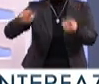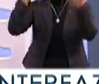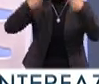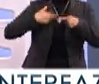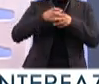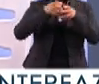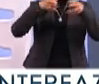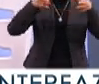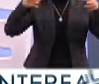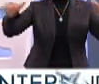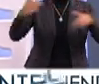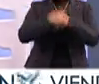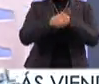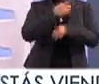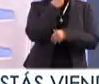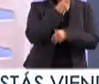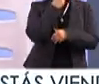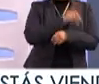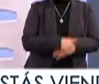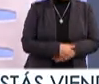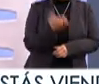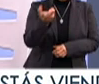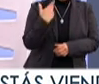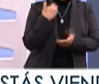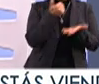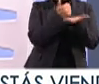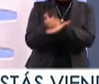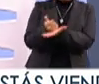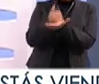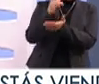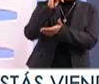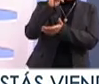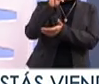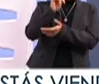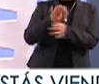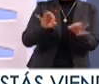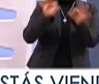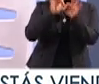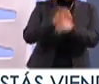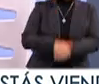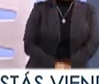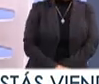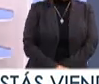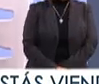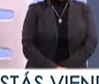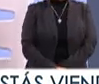afectadas aquí en nuestro país así que la contribución del Politécnico es invaluable